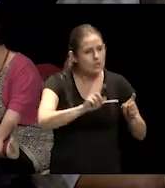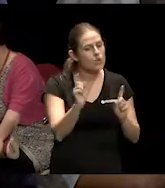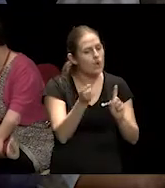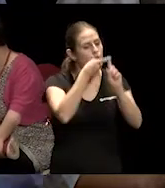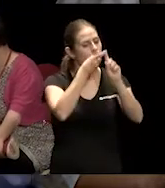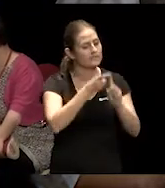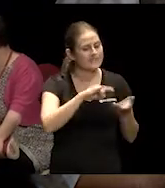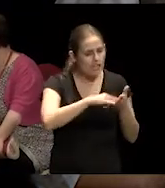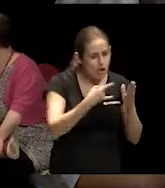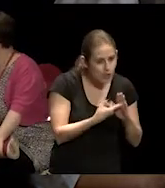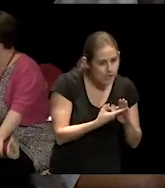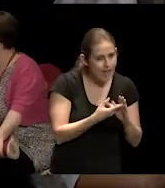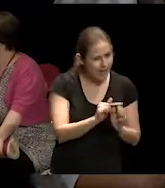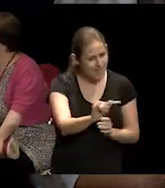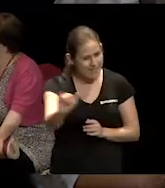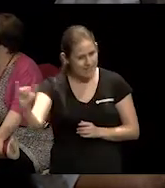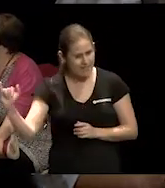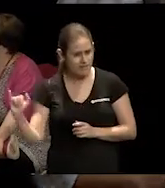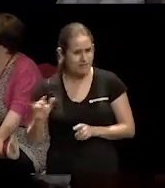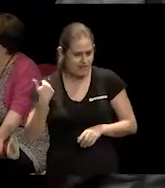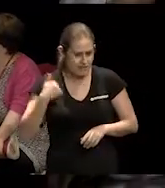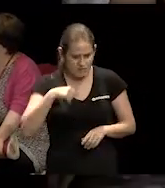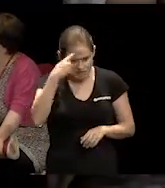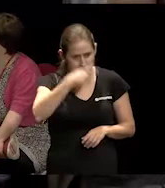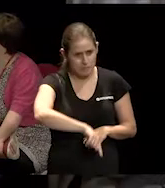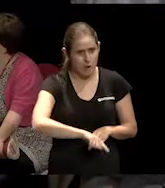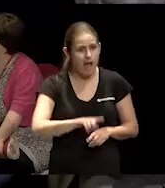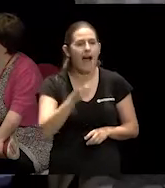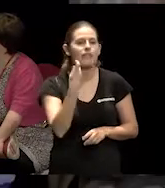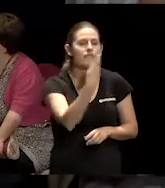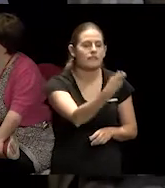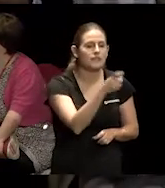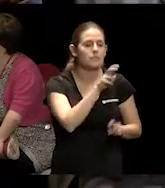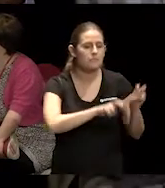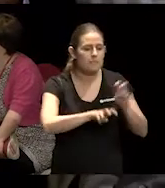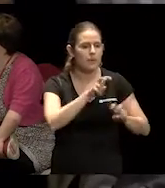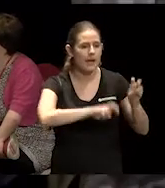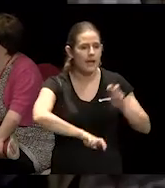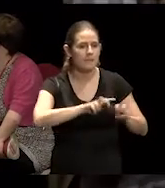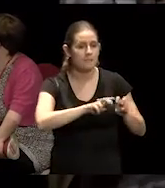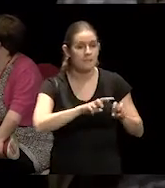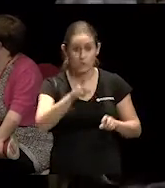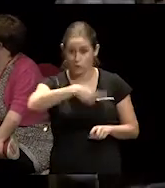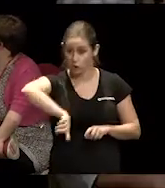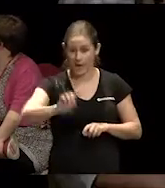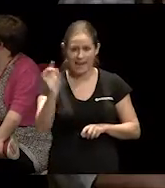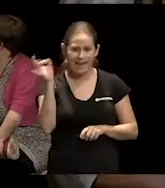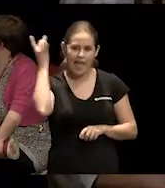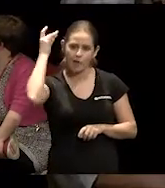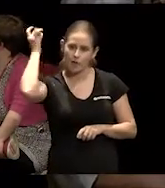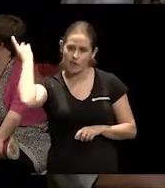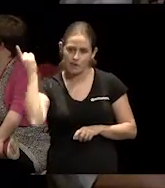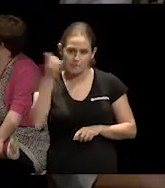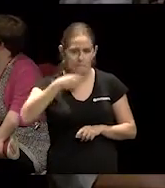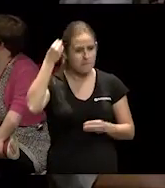¿vale? Las tenemos muy recorridas. Lo que pedimos es que los creadores propongan